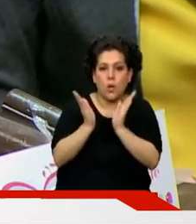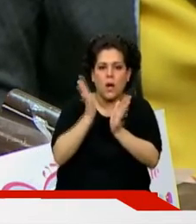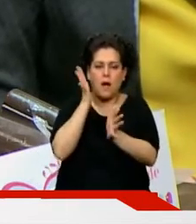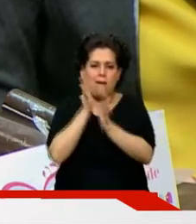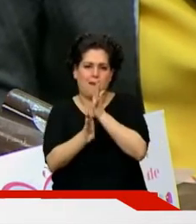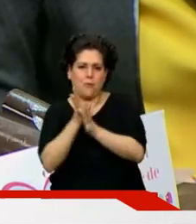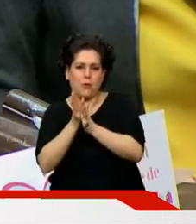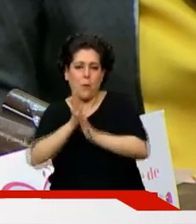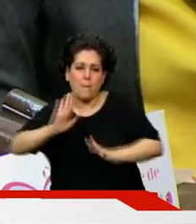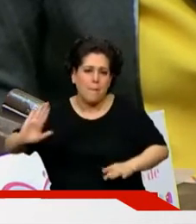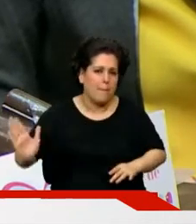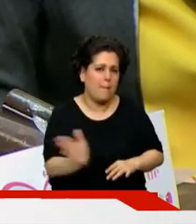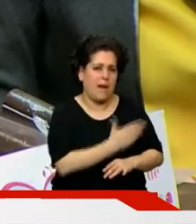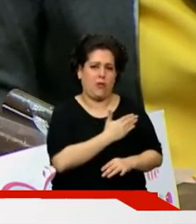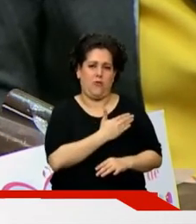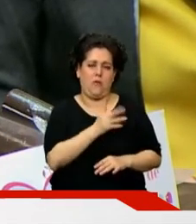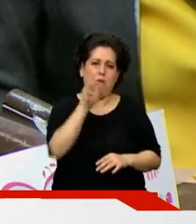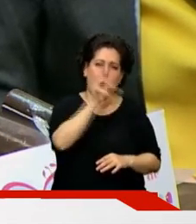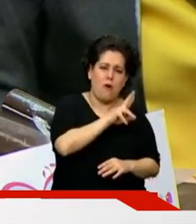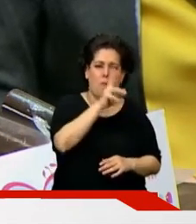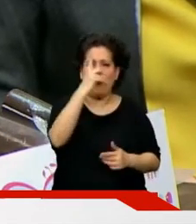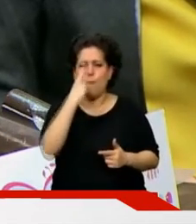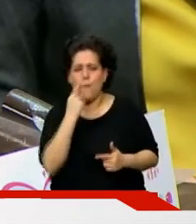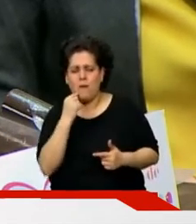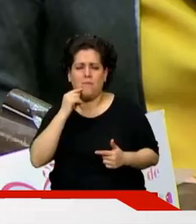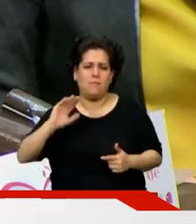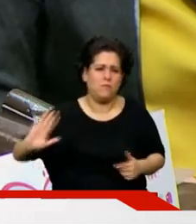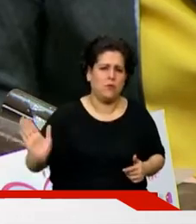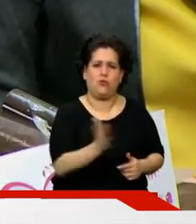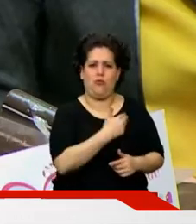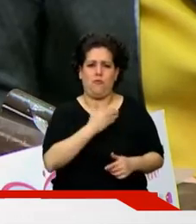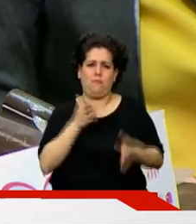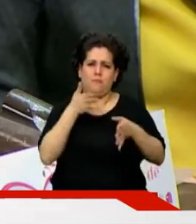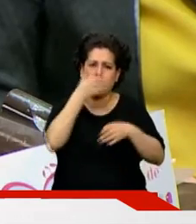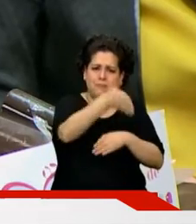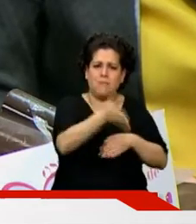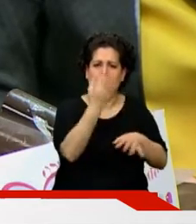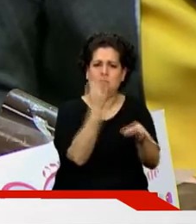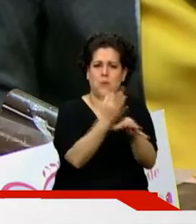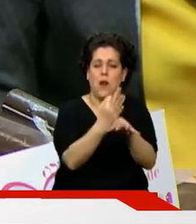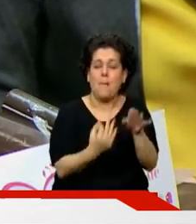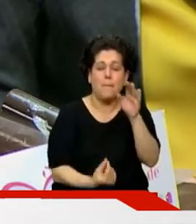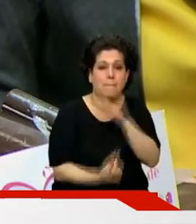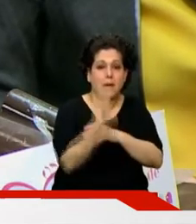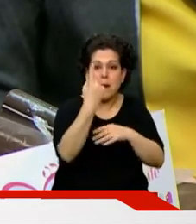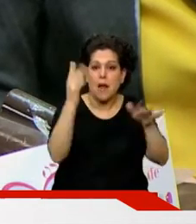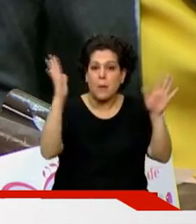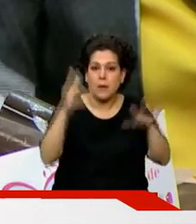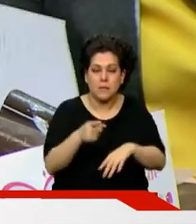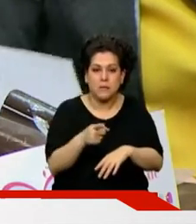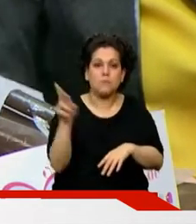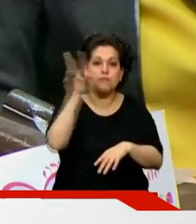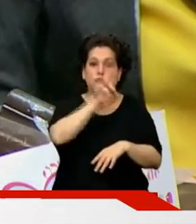seguro, seguro. Además, siempre el tratamiento del presupuesto no es fácil, ¿no? Recordemos justamente